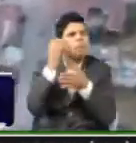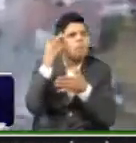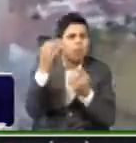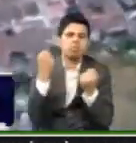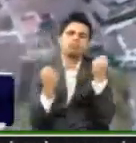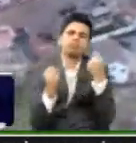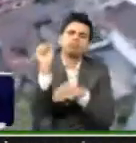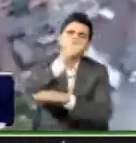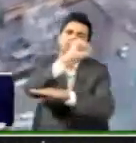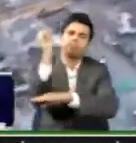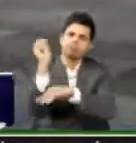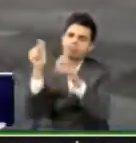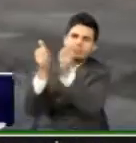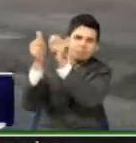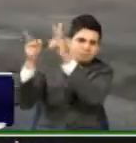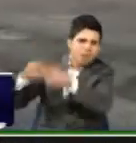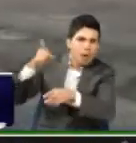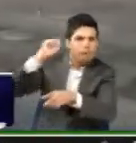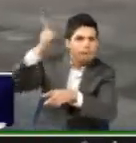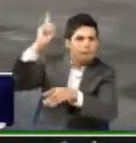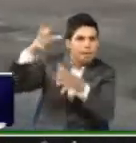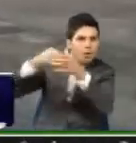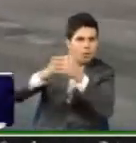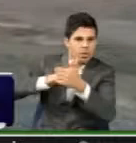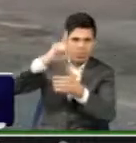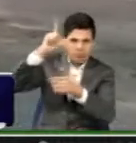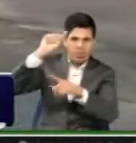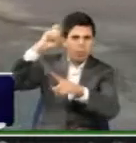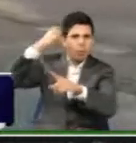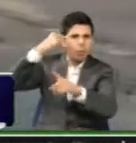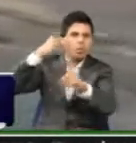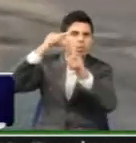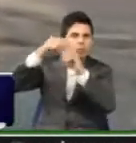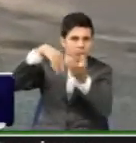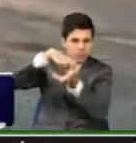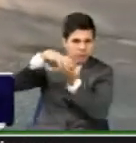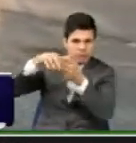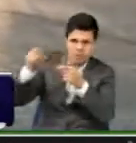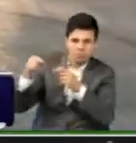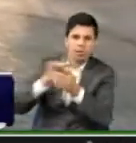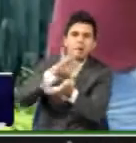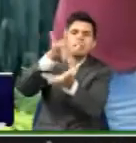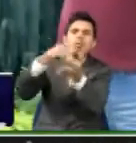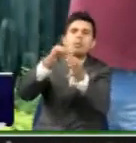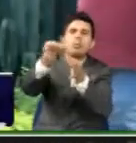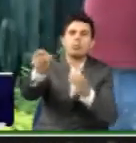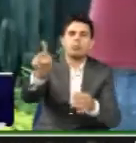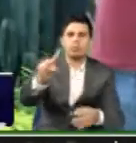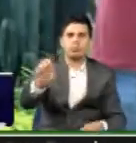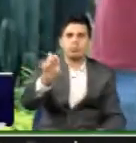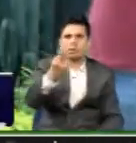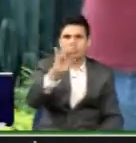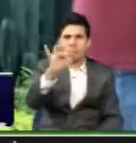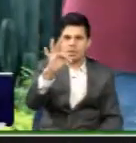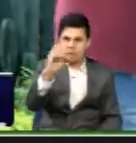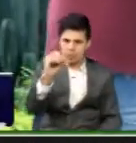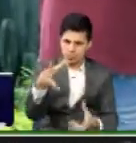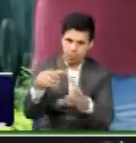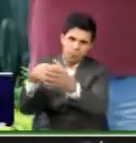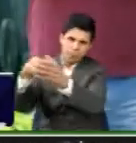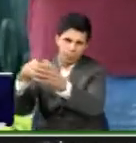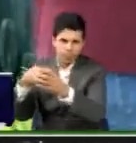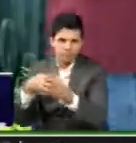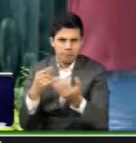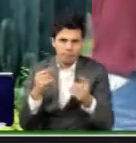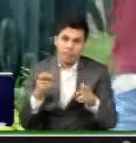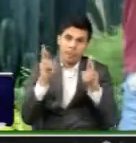de prensa acompañaba al candidato por el Partido Liberal a la gobernación de Santander al municipio del Cerrito. Bien, esperamos pronta recuperación